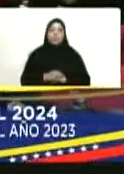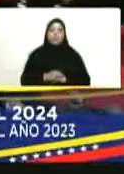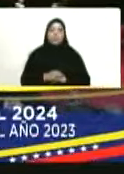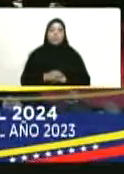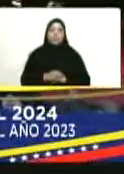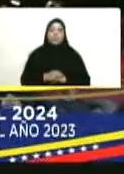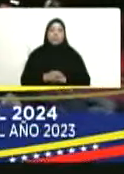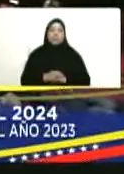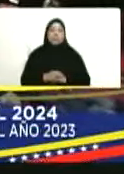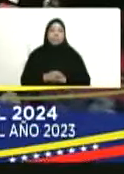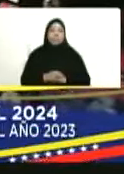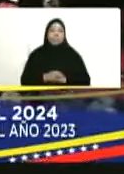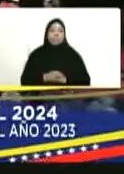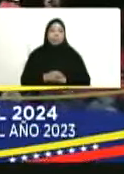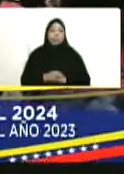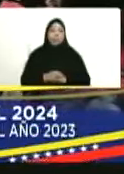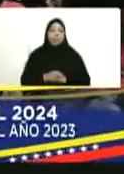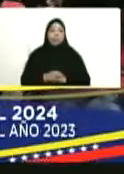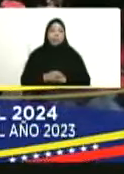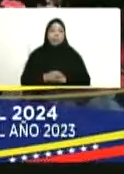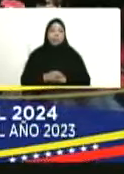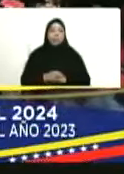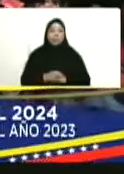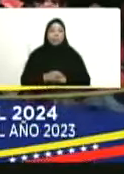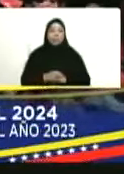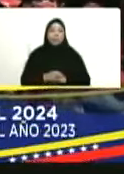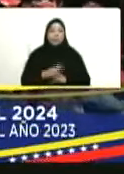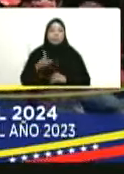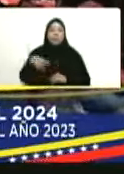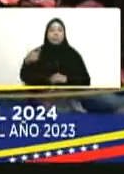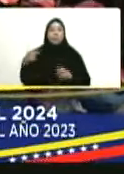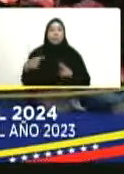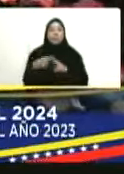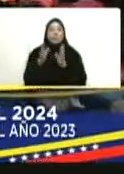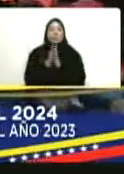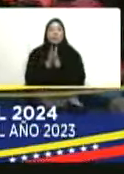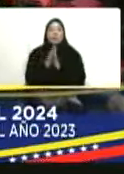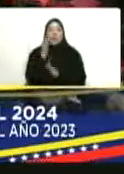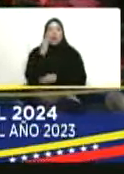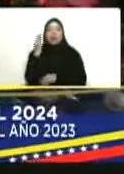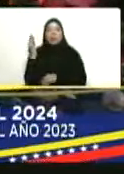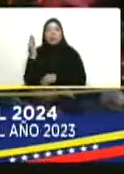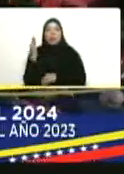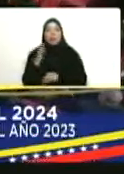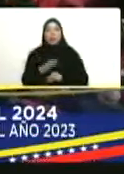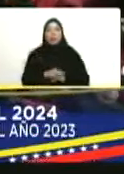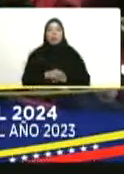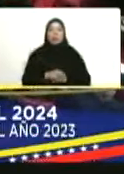Se perdió mi teléfono. El que lo encuentre, por favor, no lo lea.